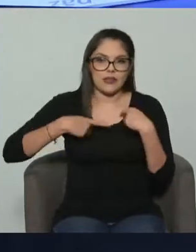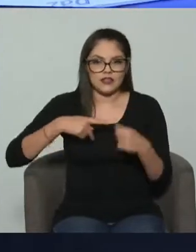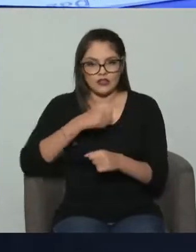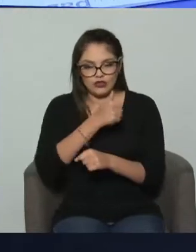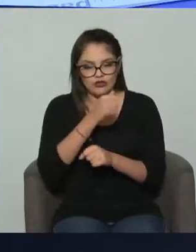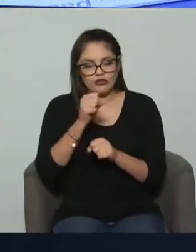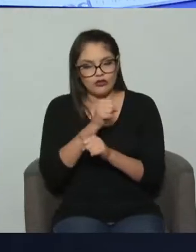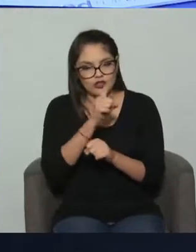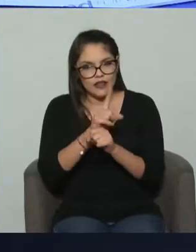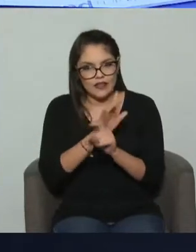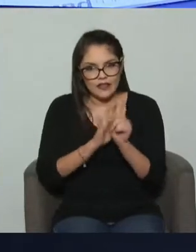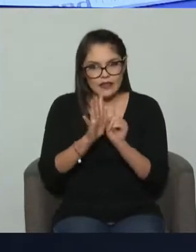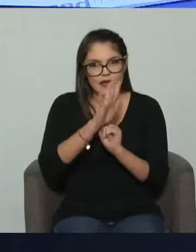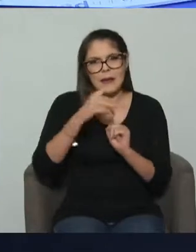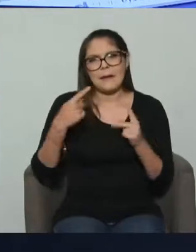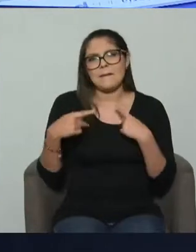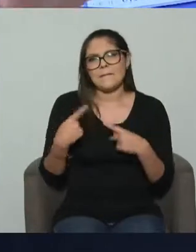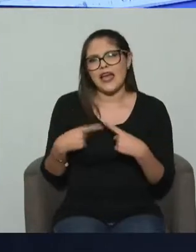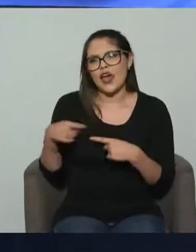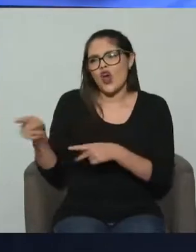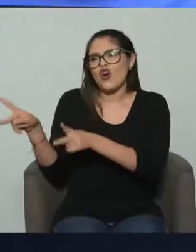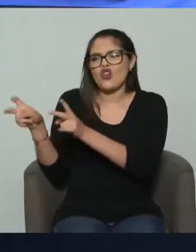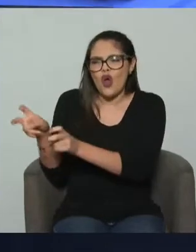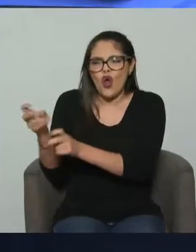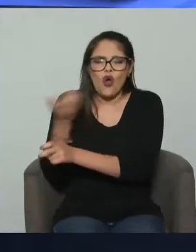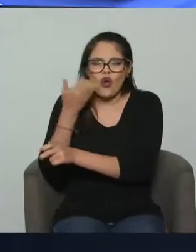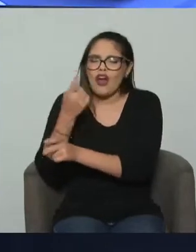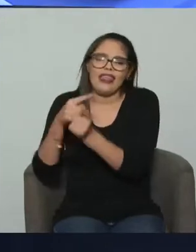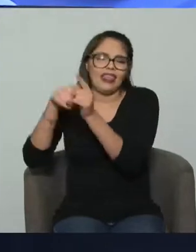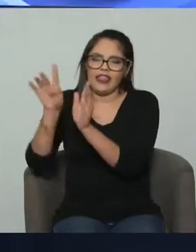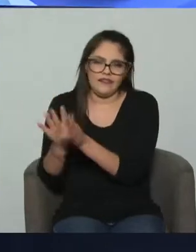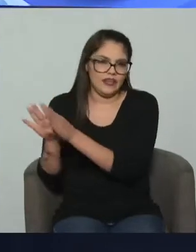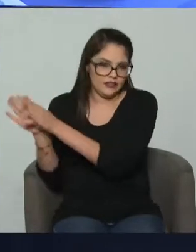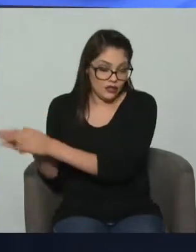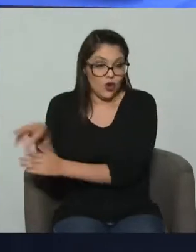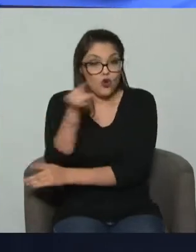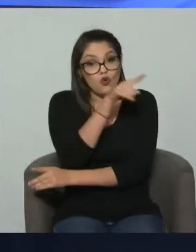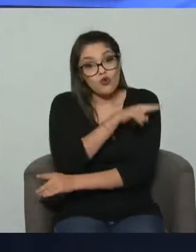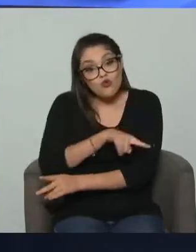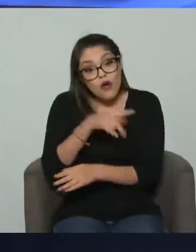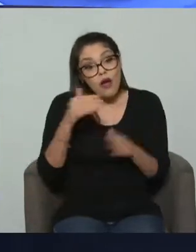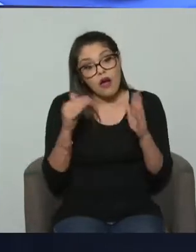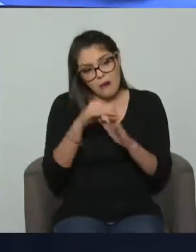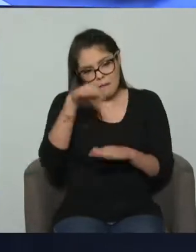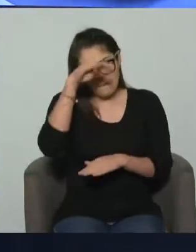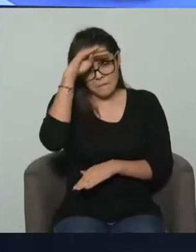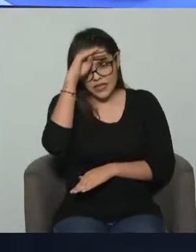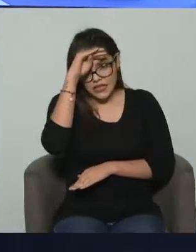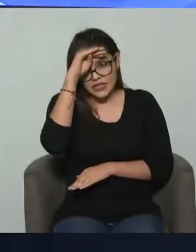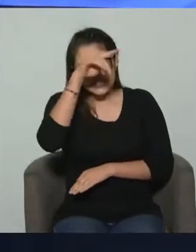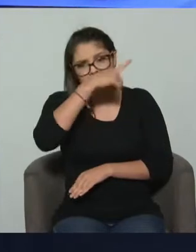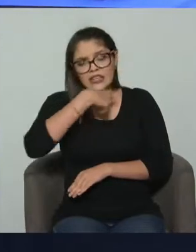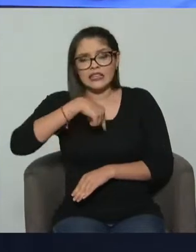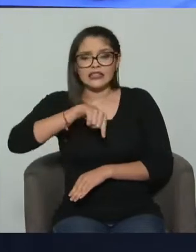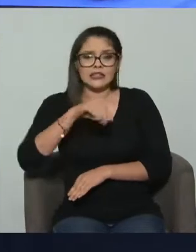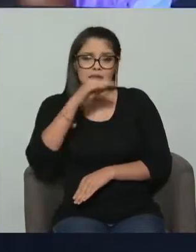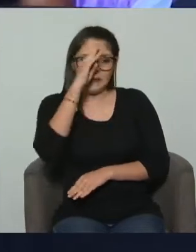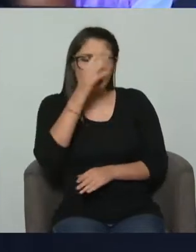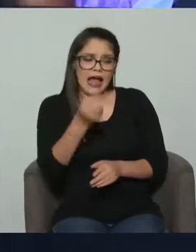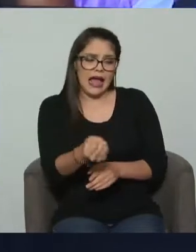responde, le dice: no, papá, ten mucho cuidado tú, porque yo solamente sigo tus pasos. Entonces, esto